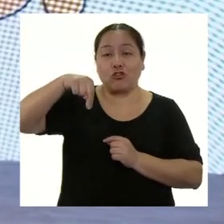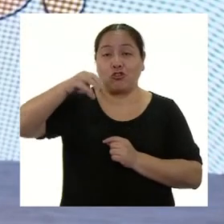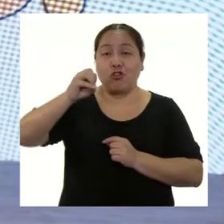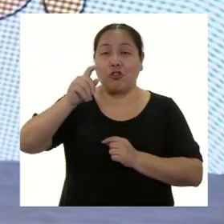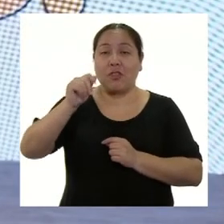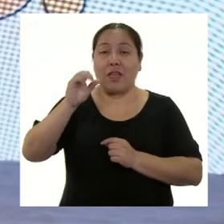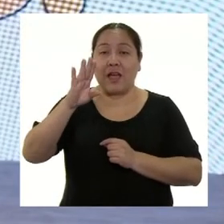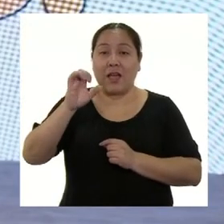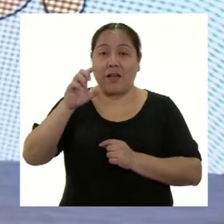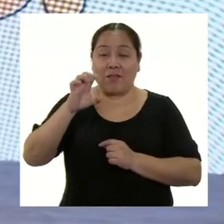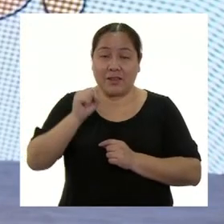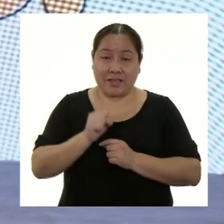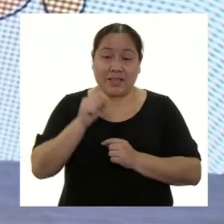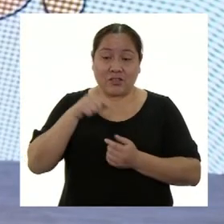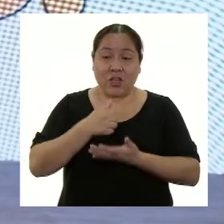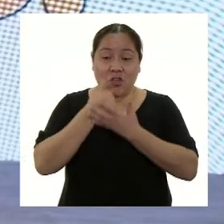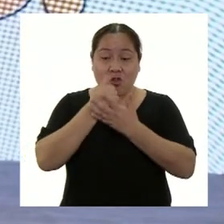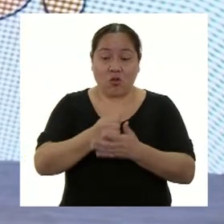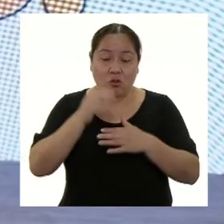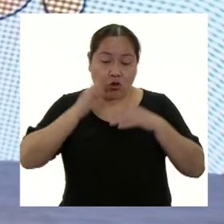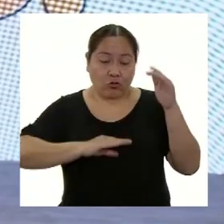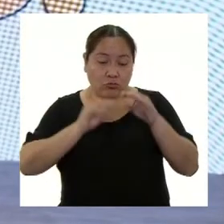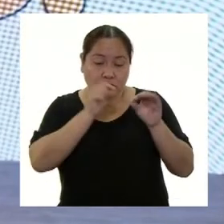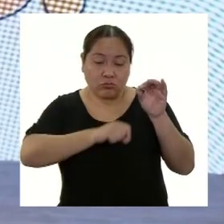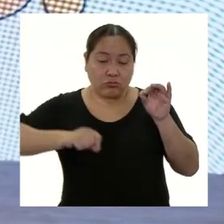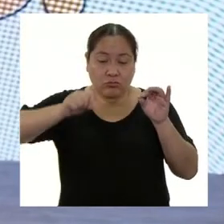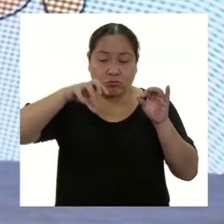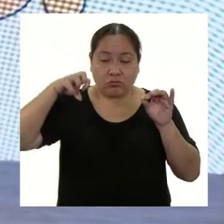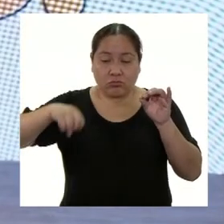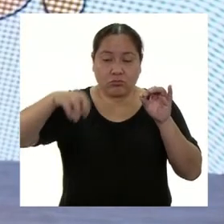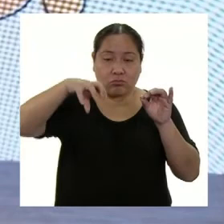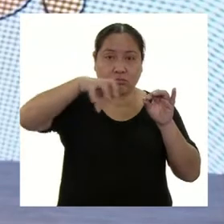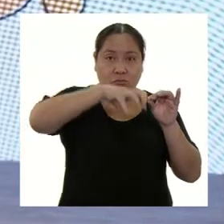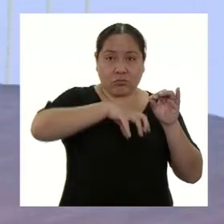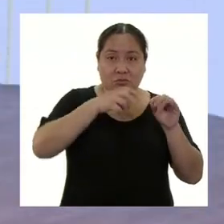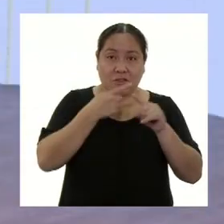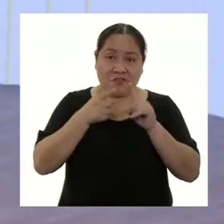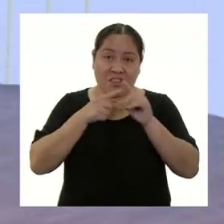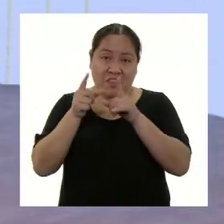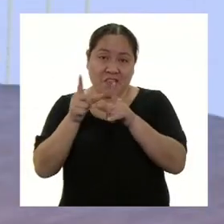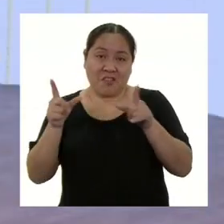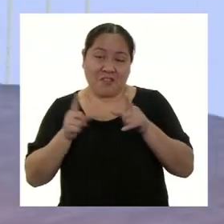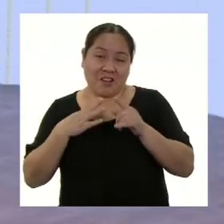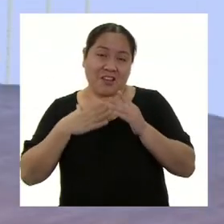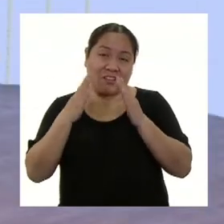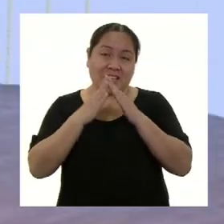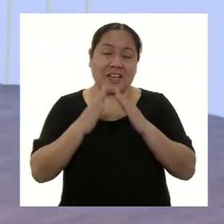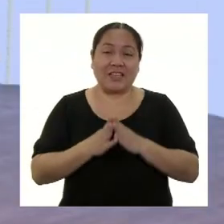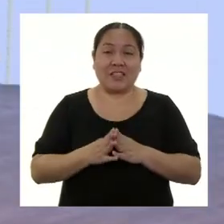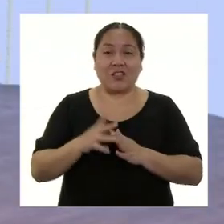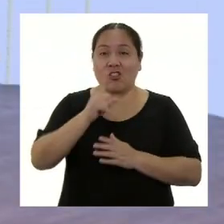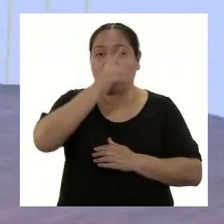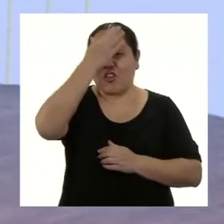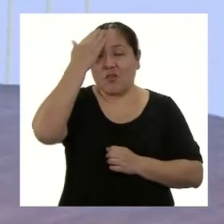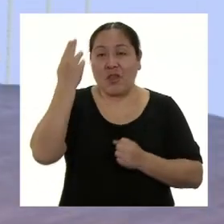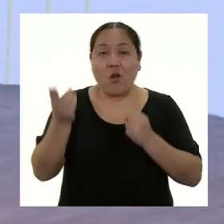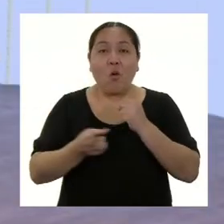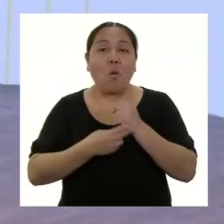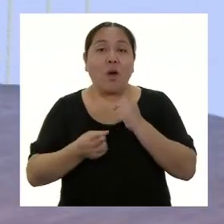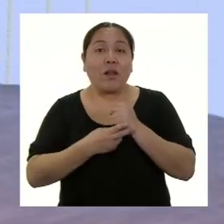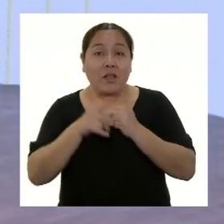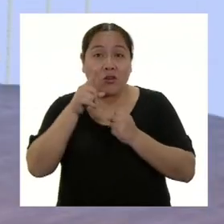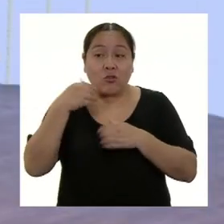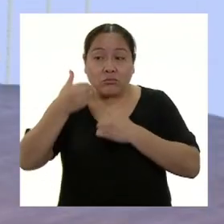la construcción y ubicación de objetos en determinados lugares de nuestro hogar. No olvides registrar tus avances en tu